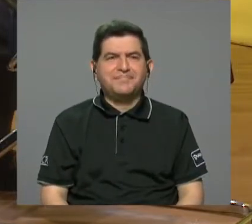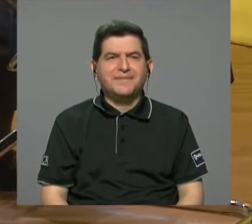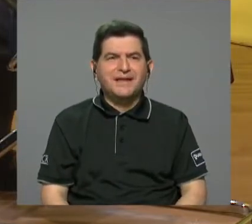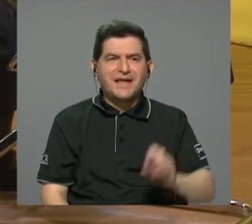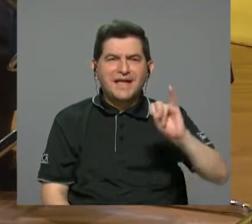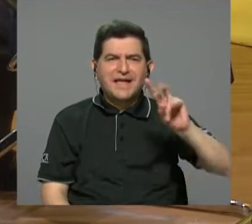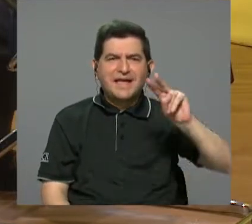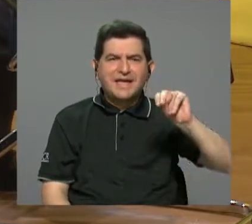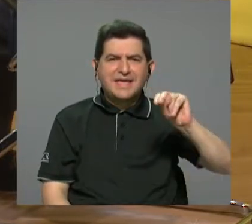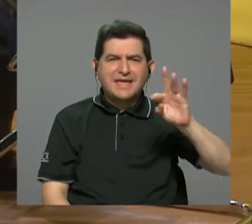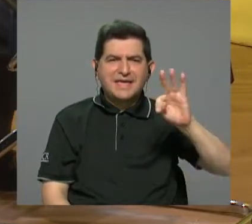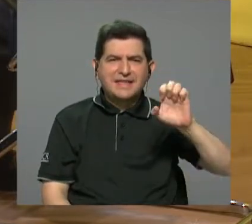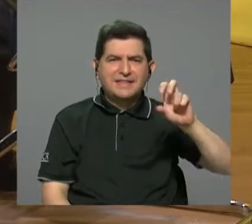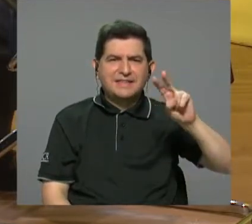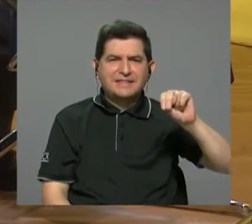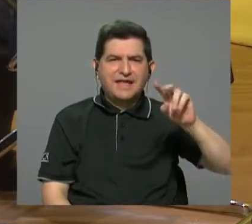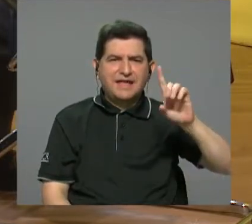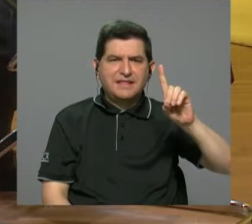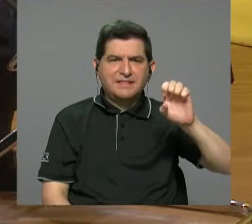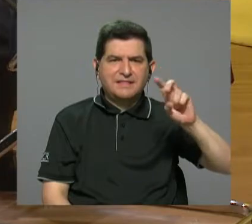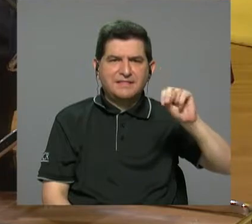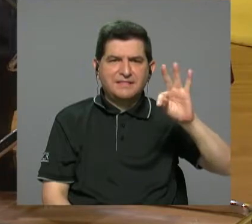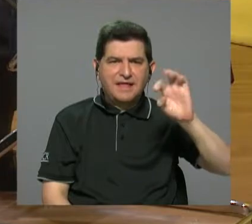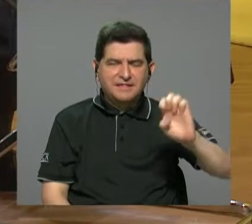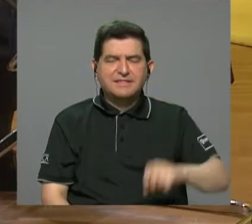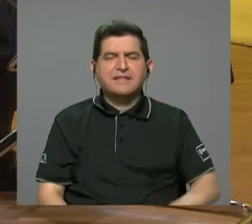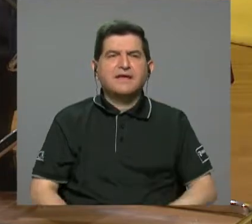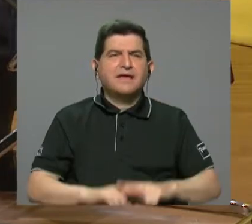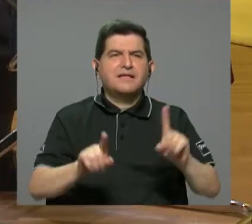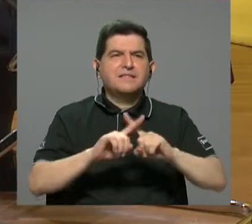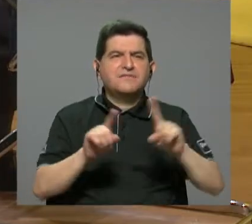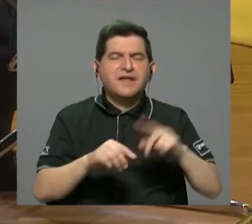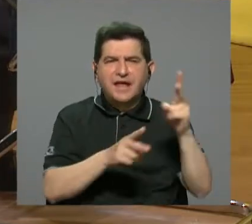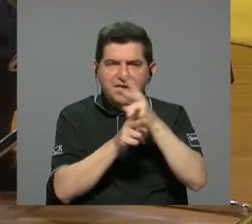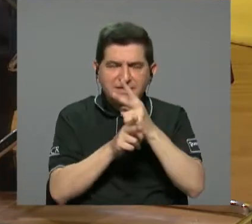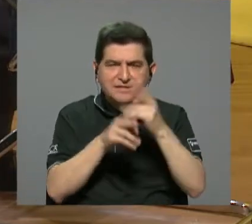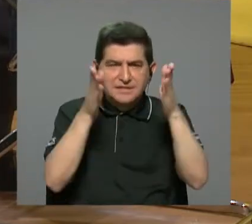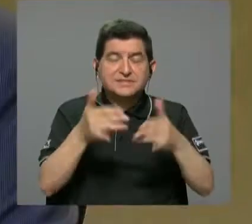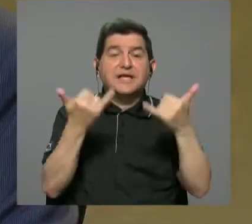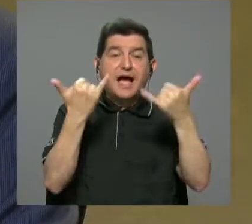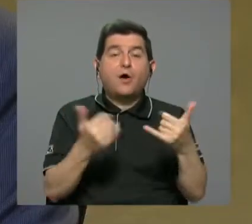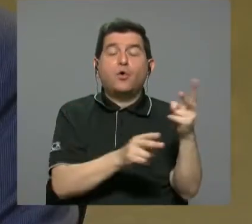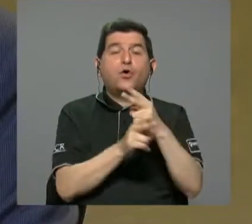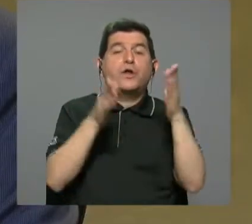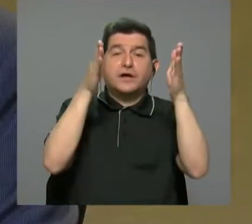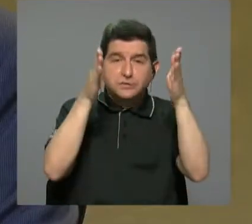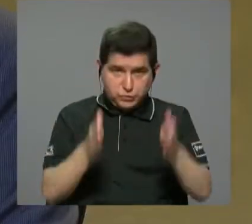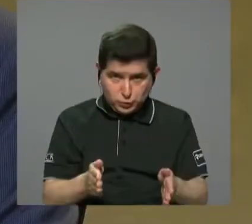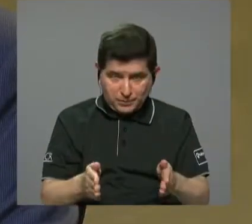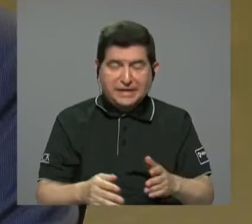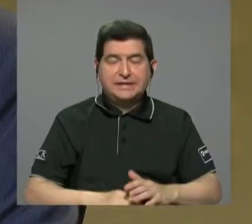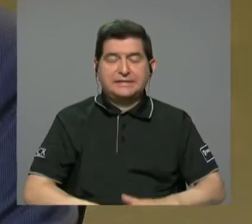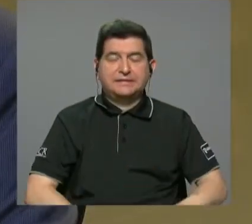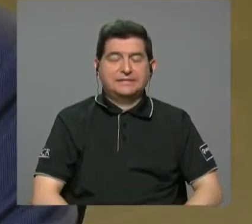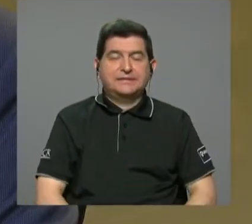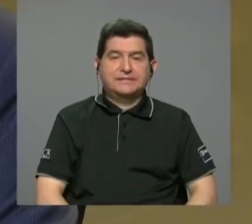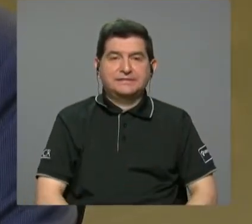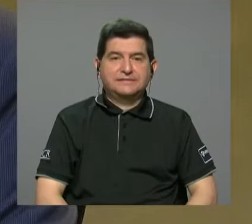intendente, creo que en una o dos superintendencias, y ahora es el superintendente de